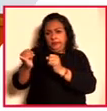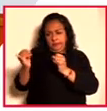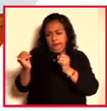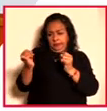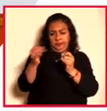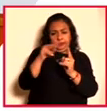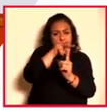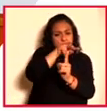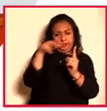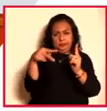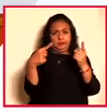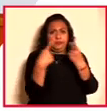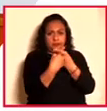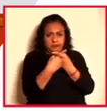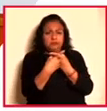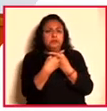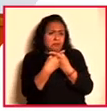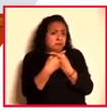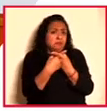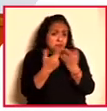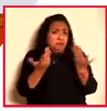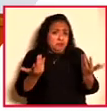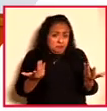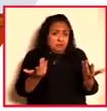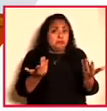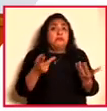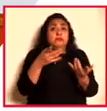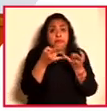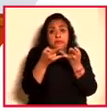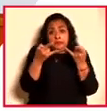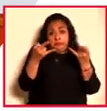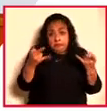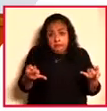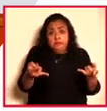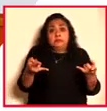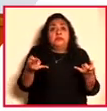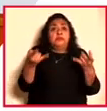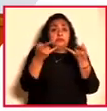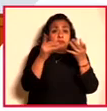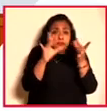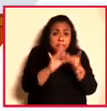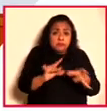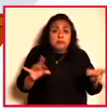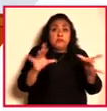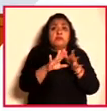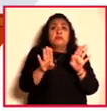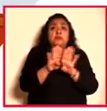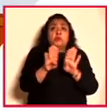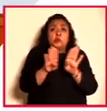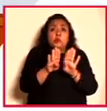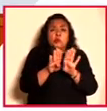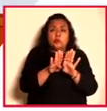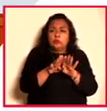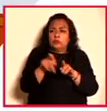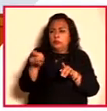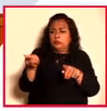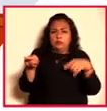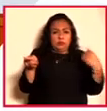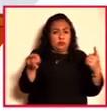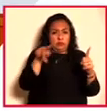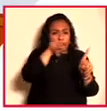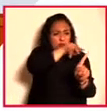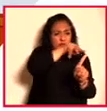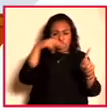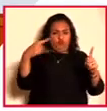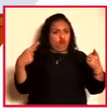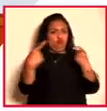otros puntos de vista. De manera que la historia se va contando a partir de choque de subjetividades.